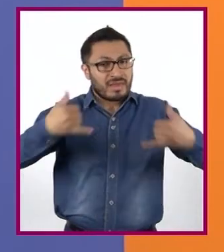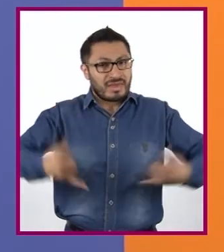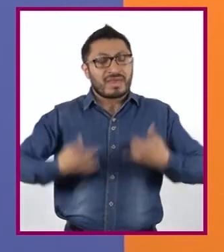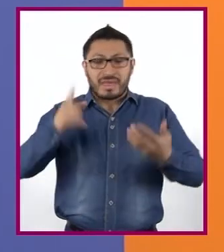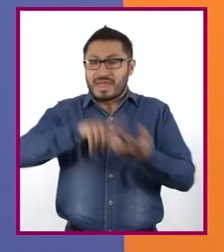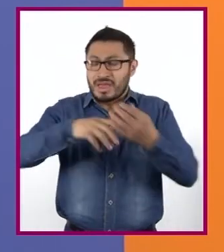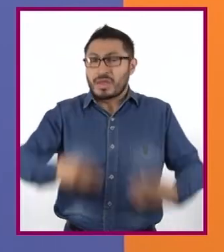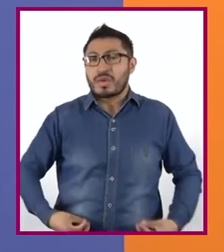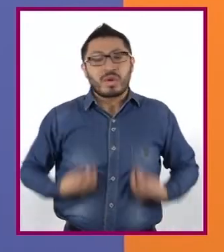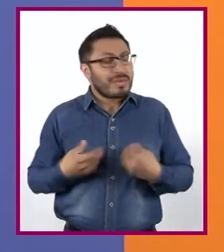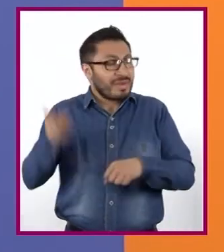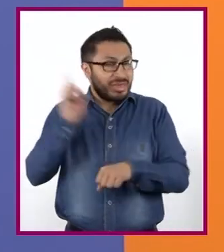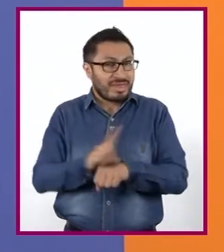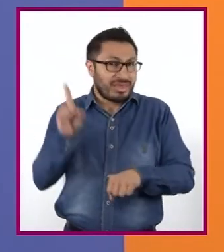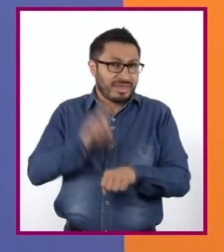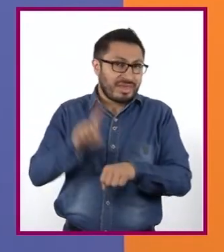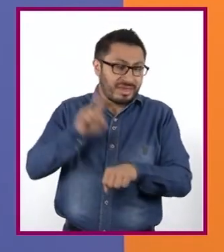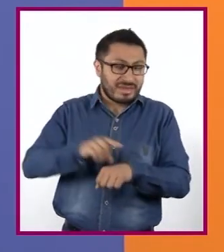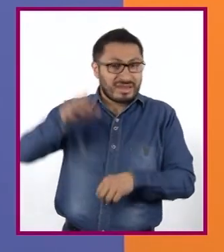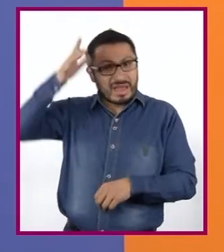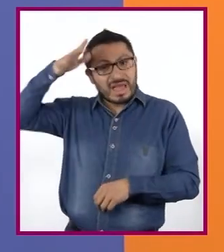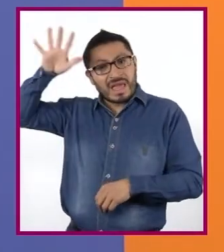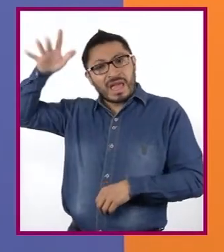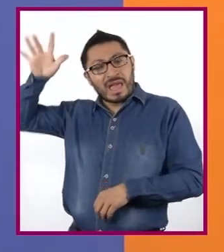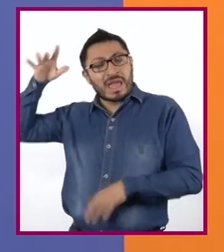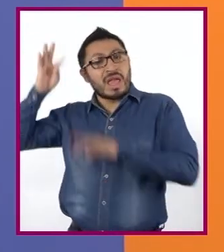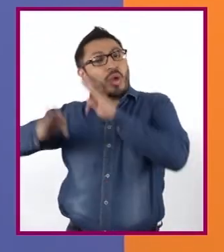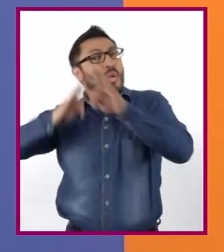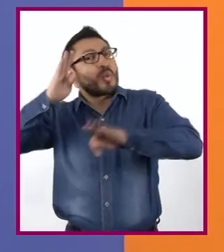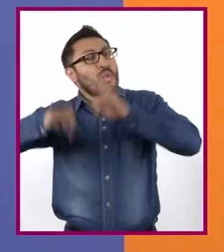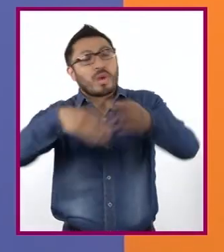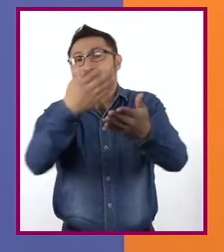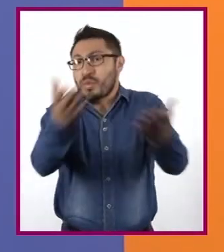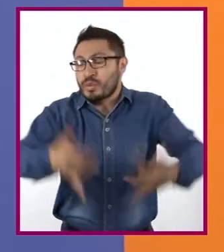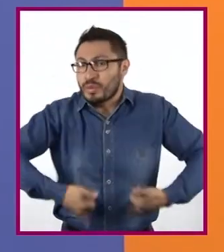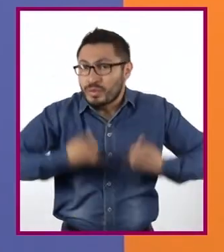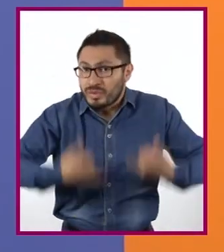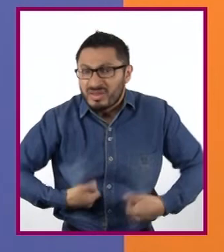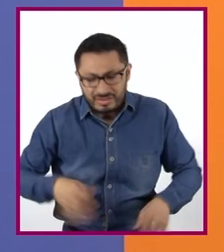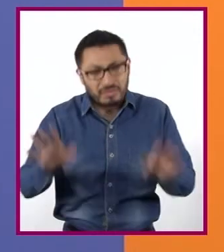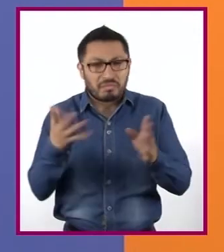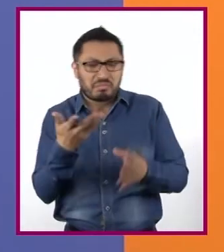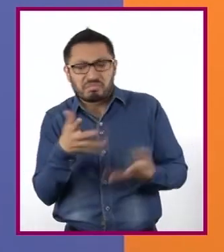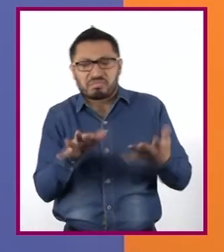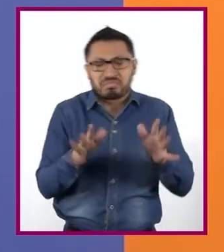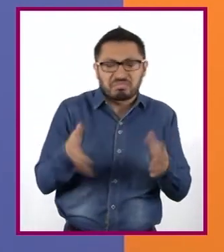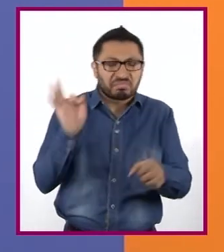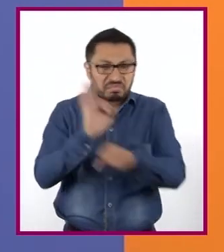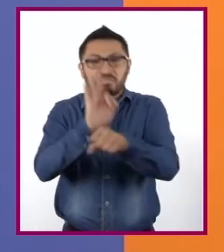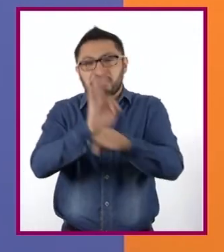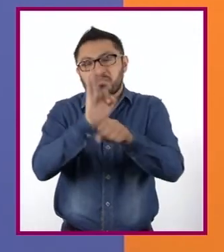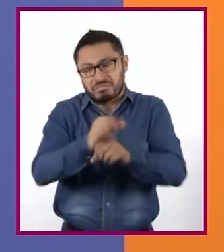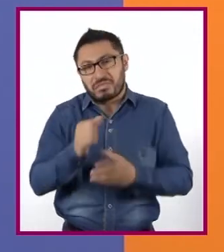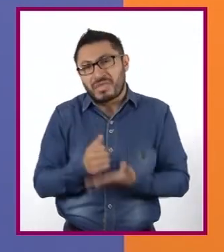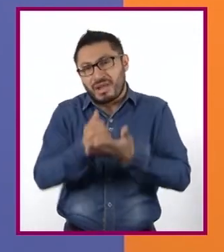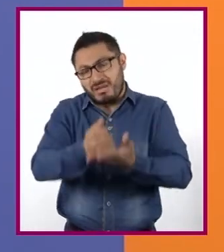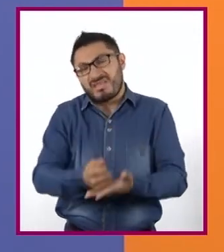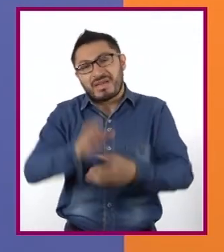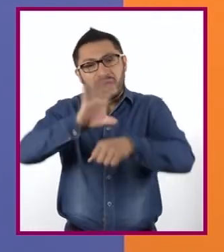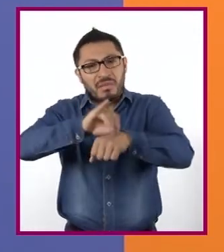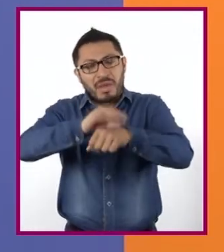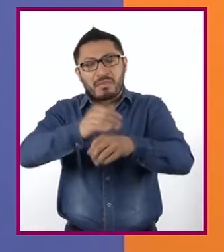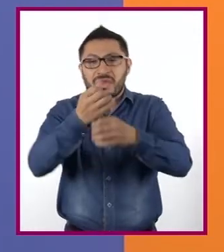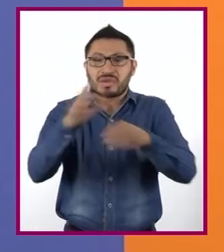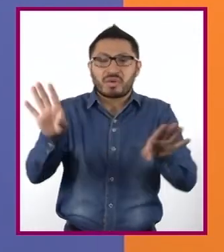cotidiana. El trato de las y los adultos hacia ustedes pueden ser más o menos protector, permitirles más o menos autonomía